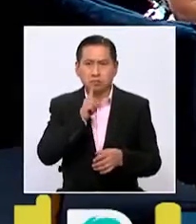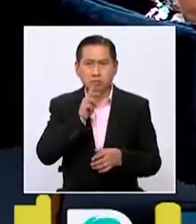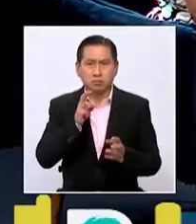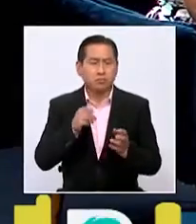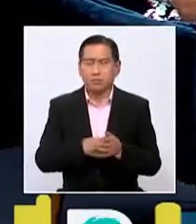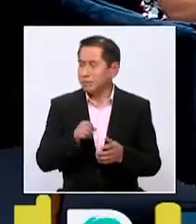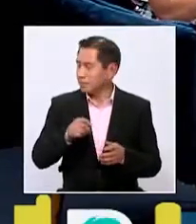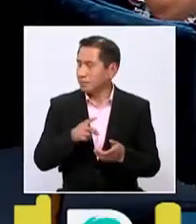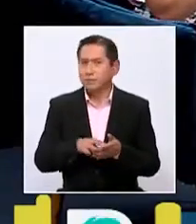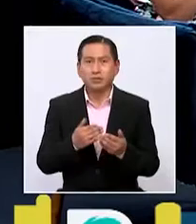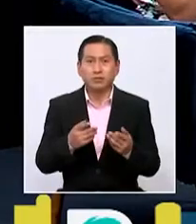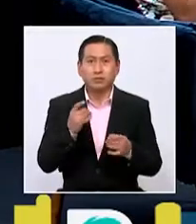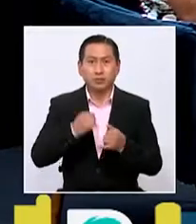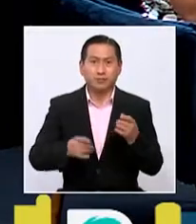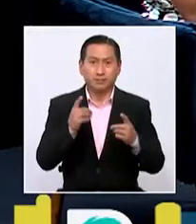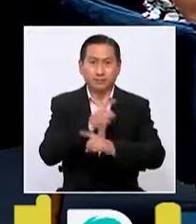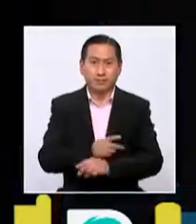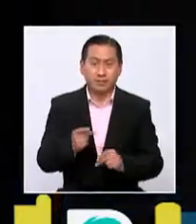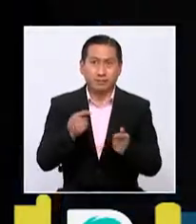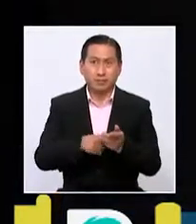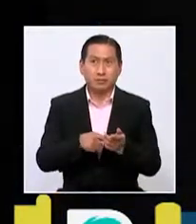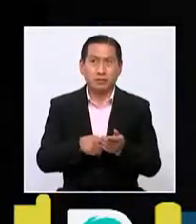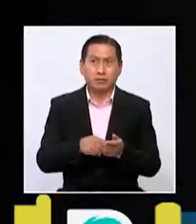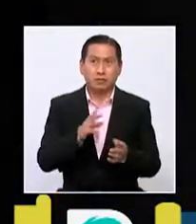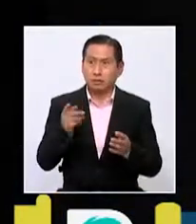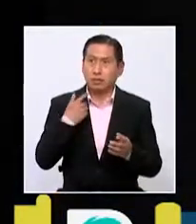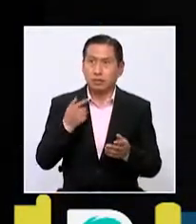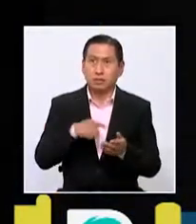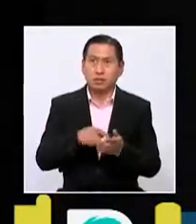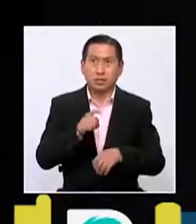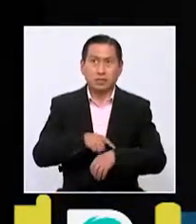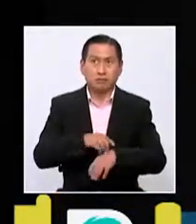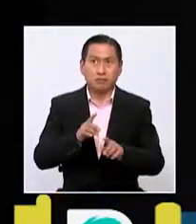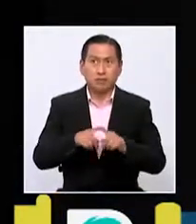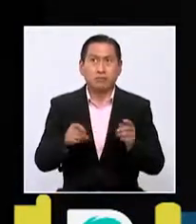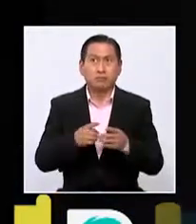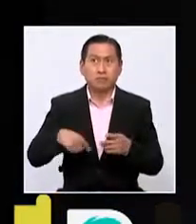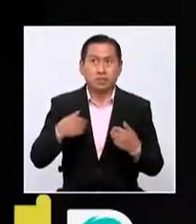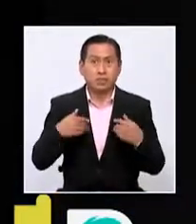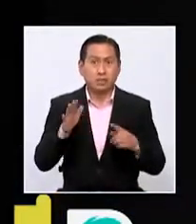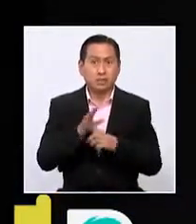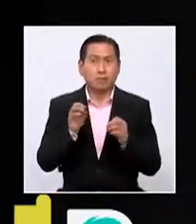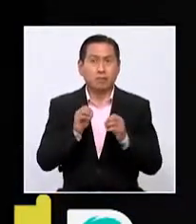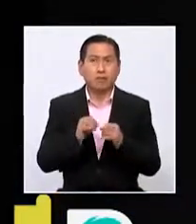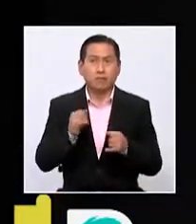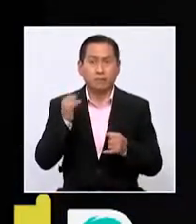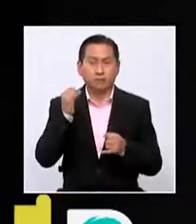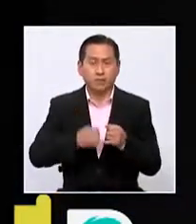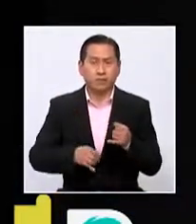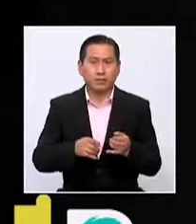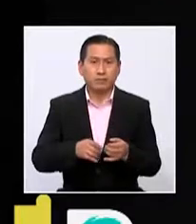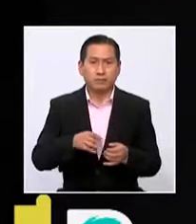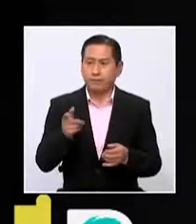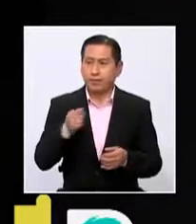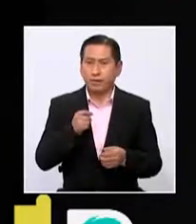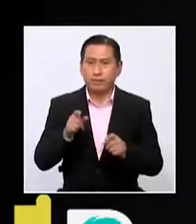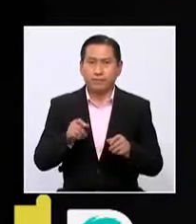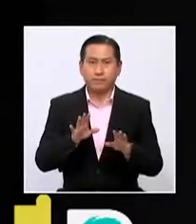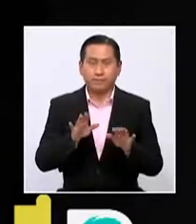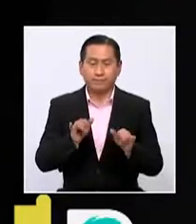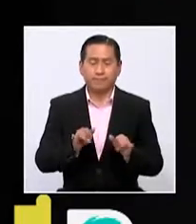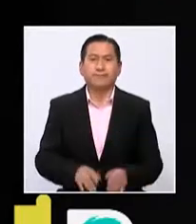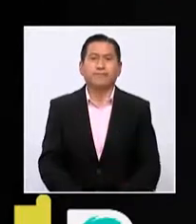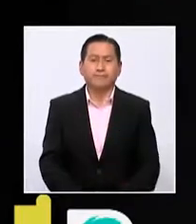Así serie. Es. Hacemos la última pausa rápidamente, mi productor me va a matar por el tiempo, pero a la vuelta ya estaremos despidiéndonos de nuestra entrevista, no se nos